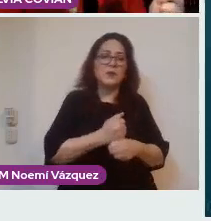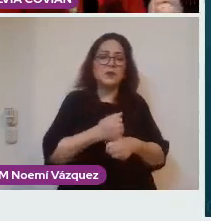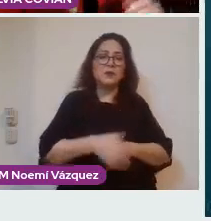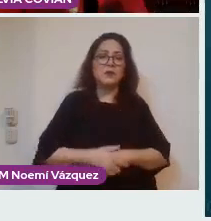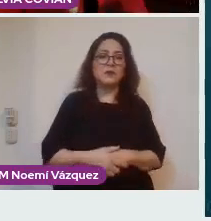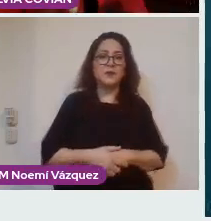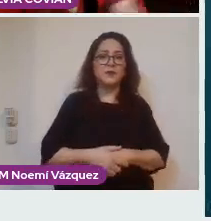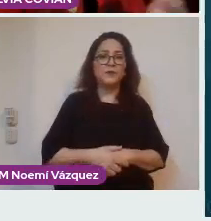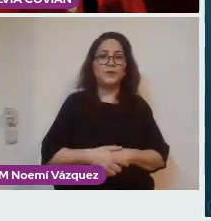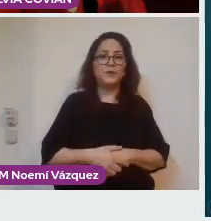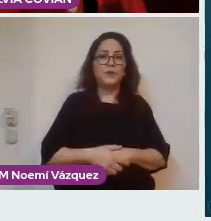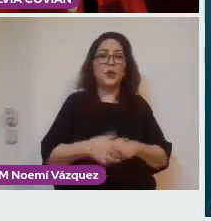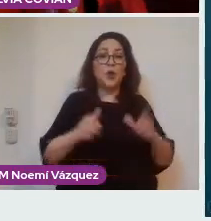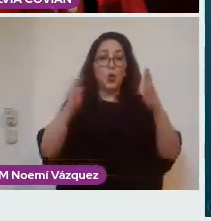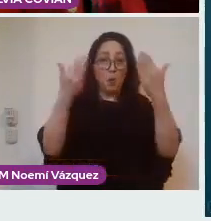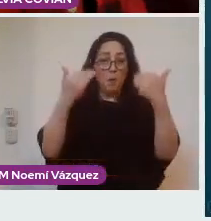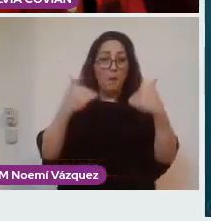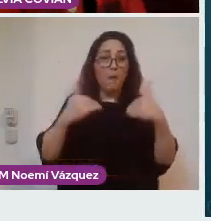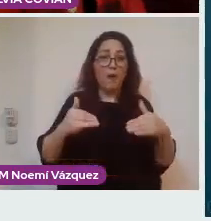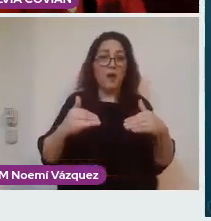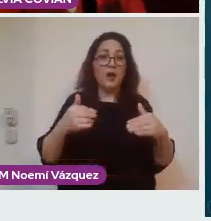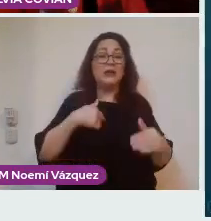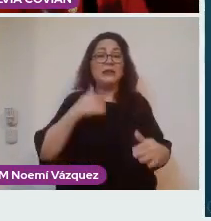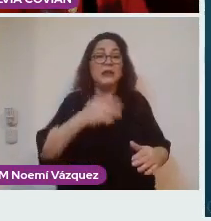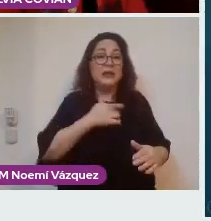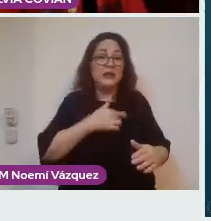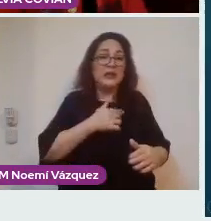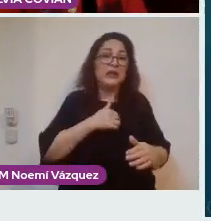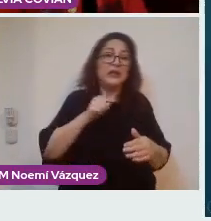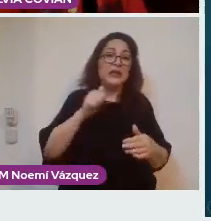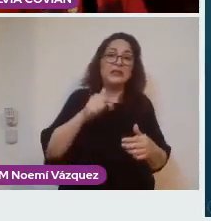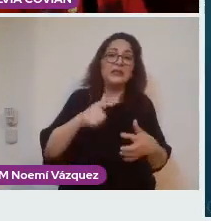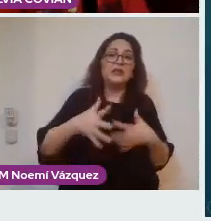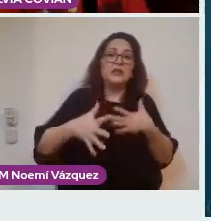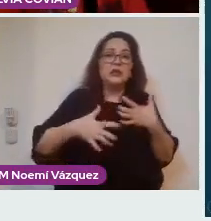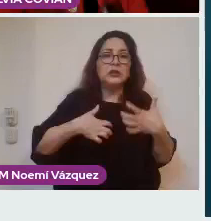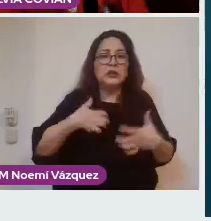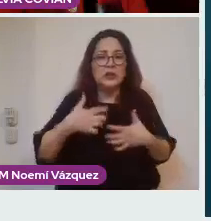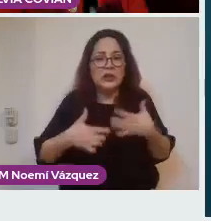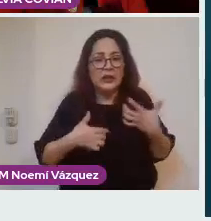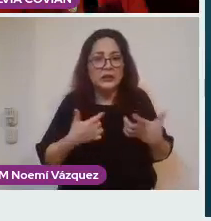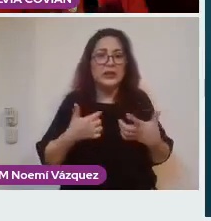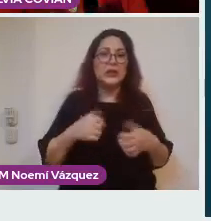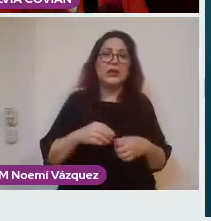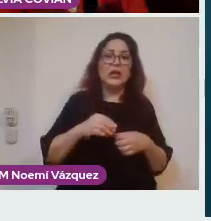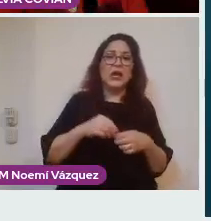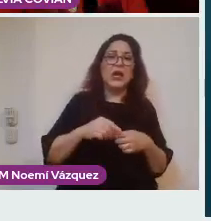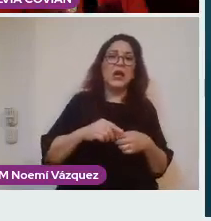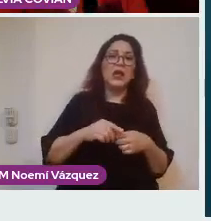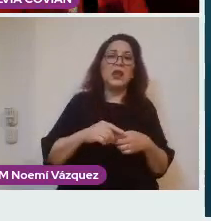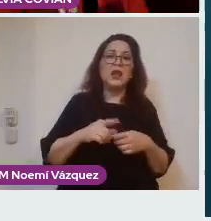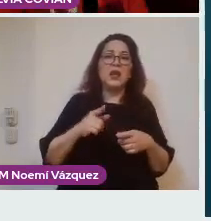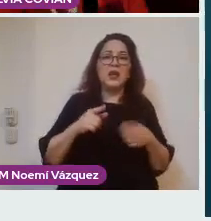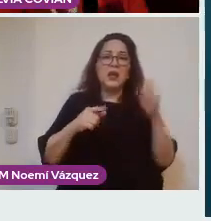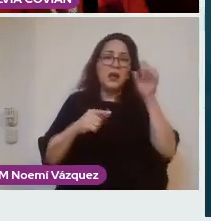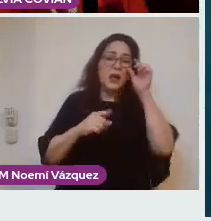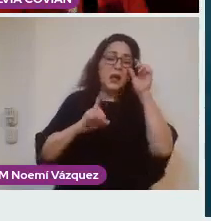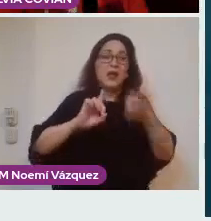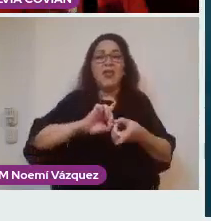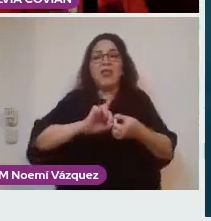sentimientos, como buenos y como malos. Cuando sabemos que todo sentimiento es la voz interior